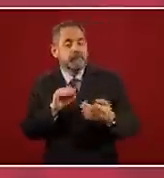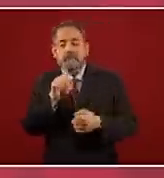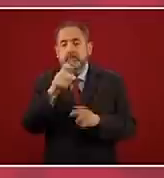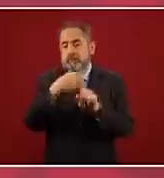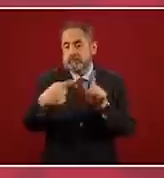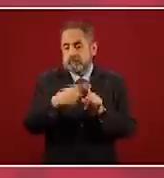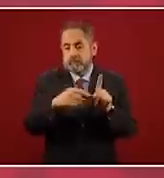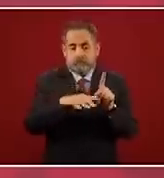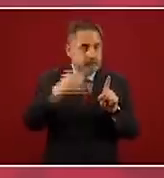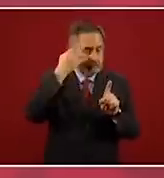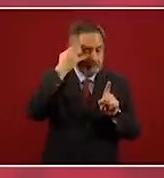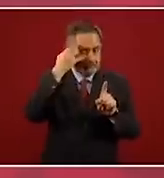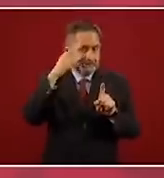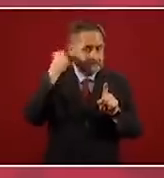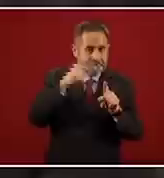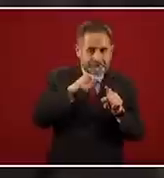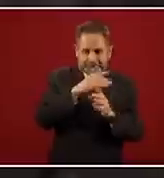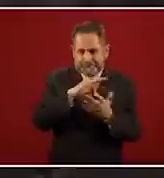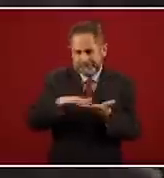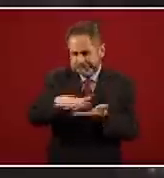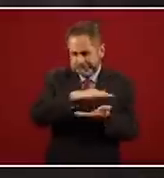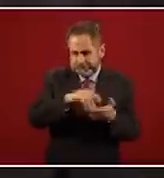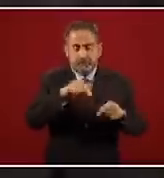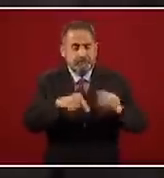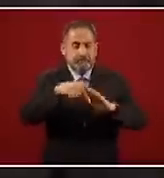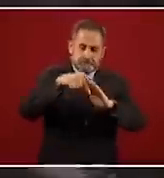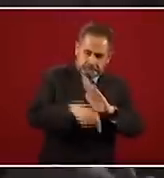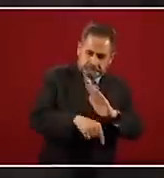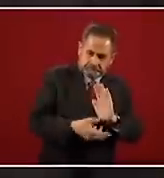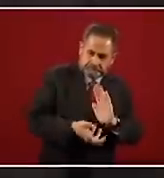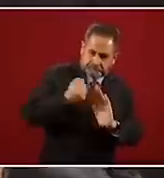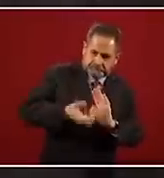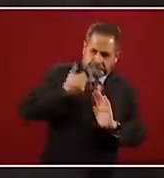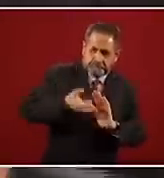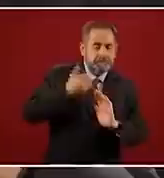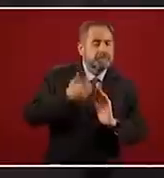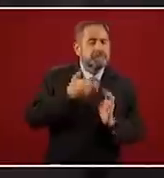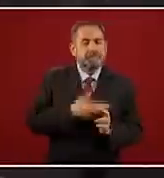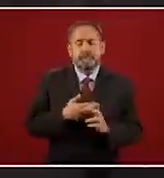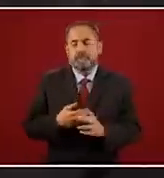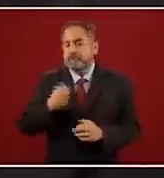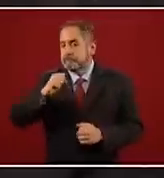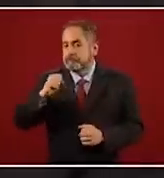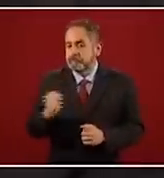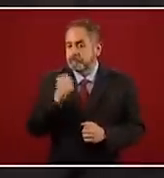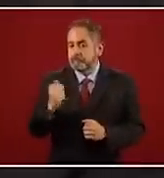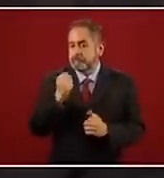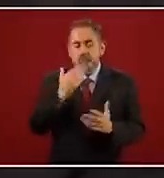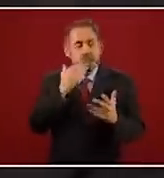de Tabasco y de Campeche. Entonces, los nuevos campos afortunadamente